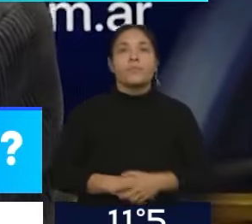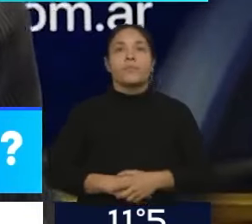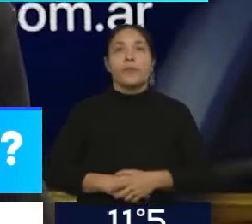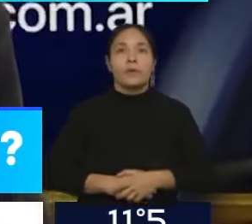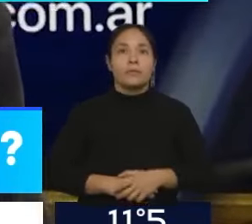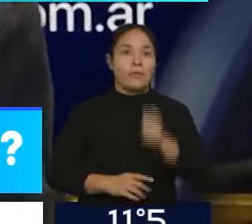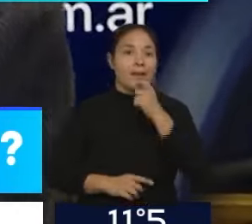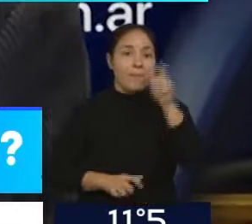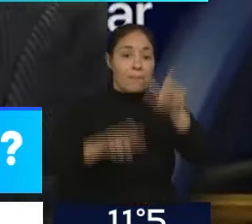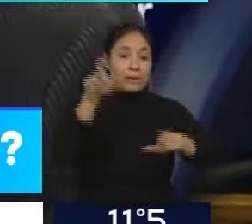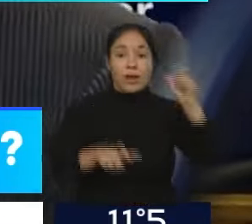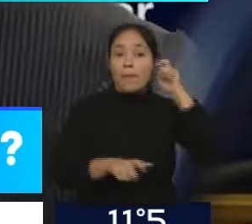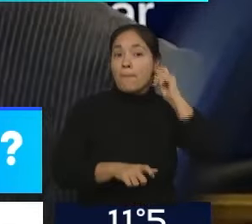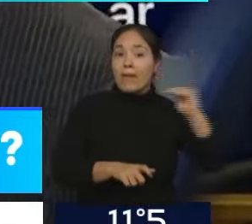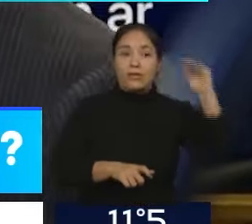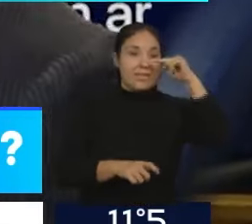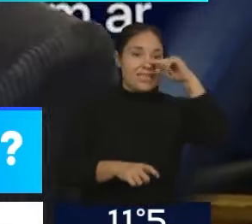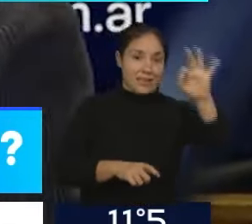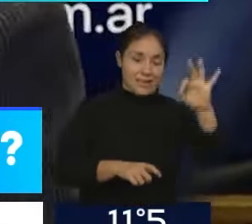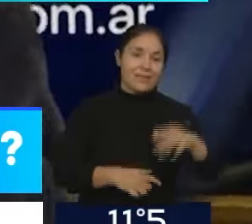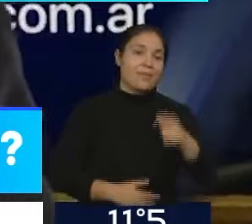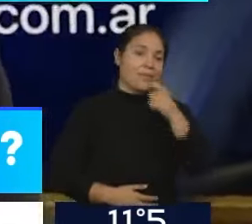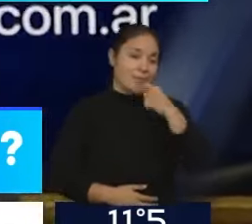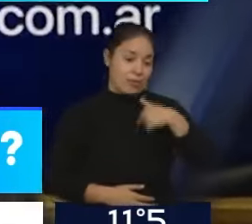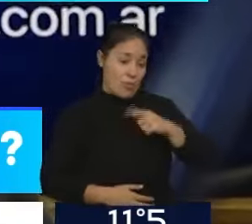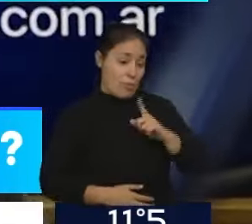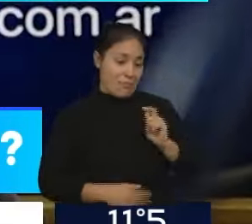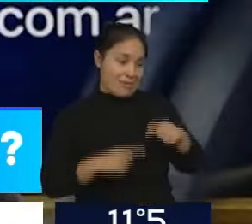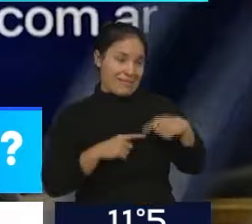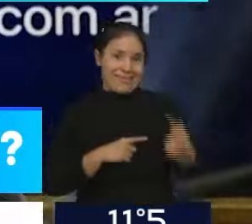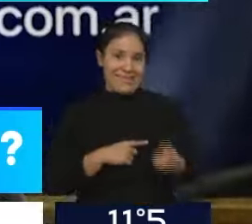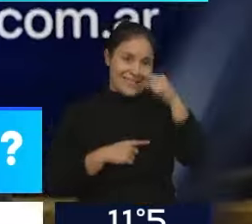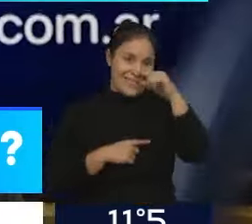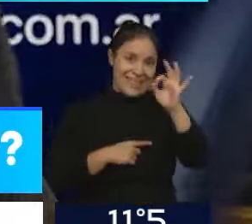las personas mayores de 70 años, me tocaría a mí dentro de un mes,